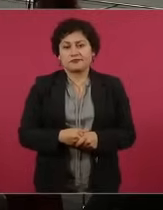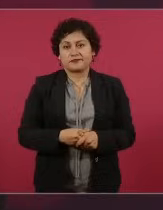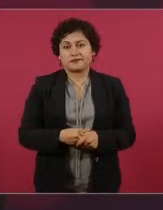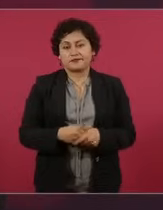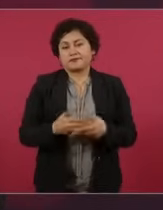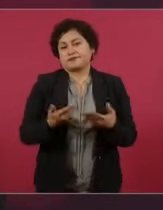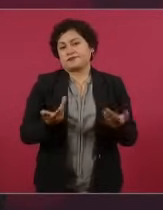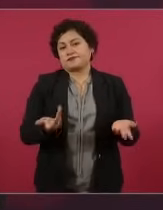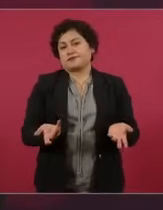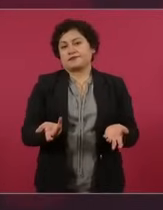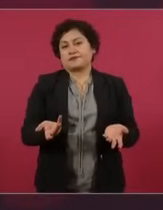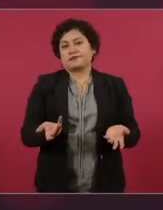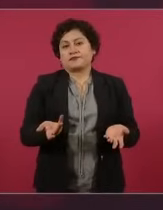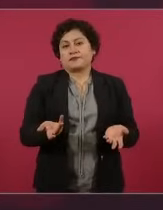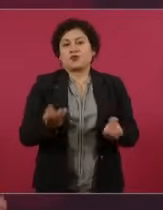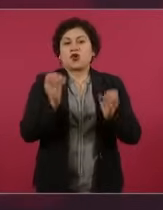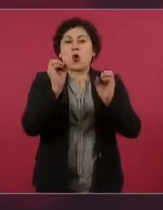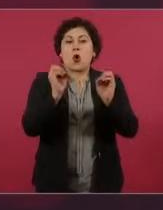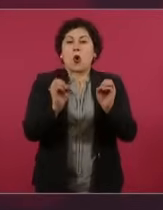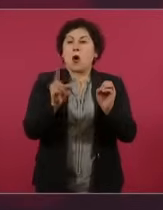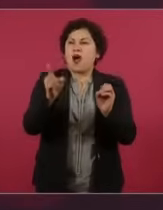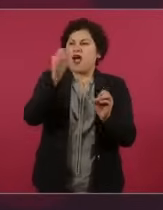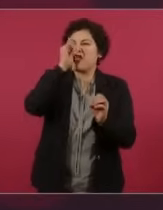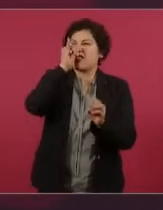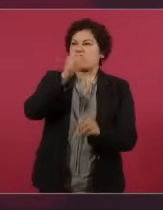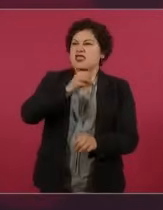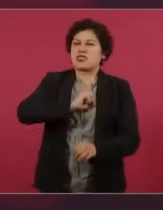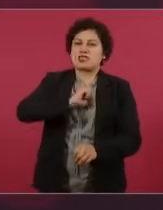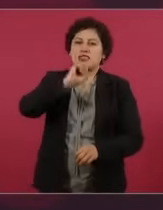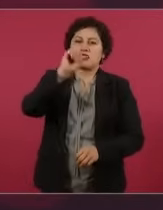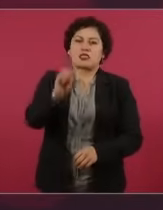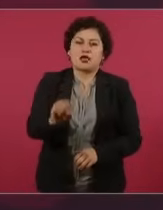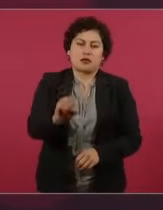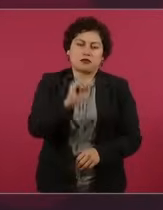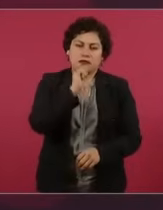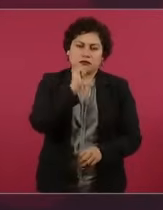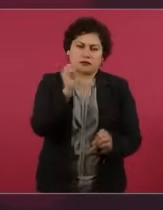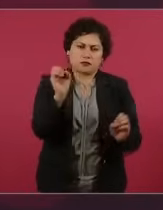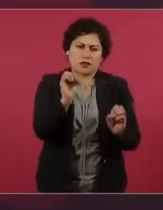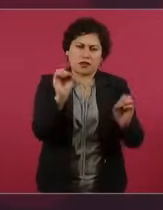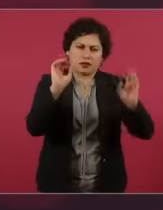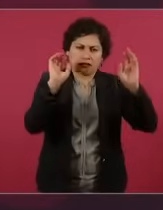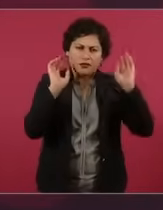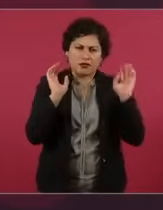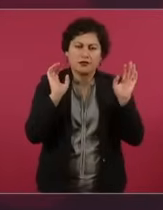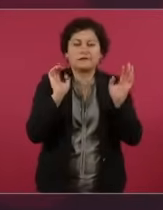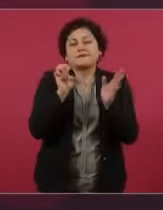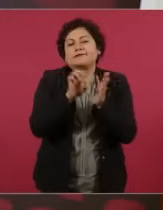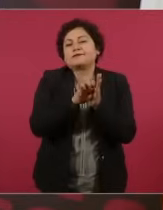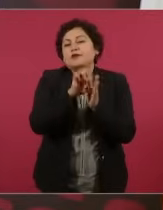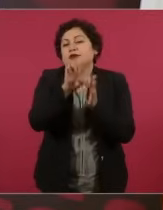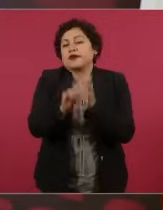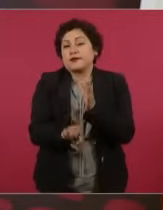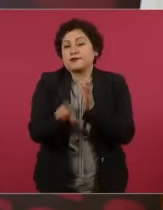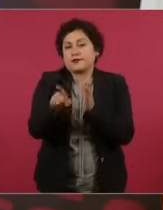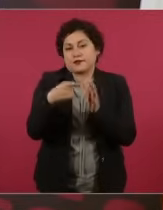y tampoco odio. Lo de Loret es porque no es odio,